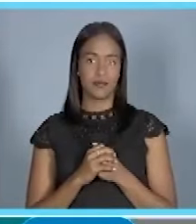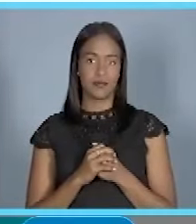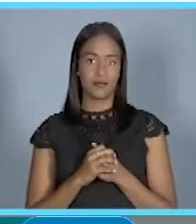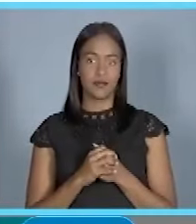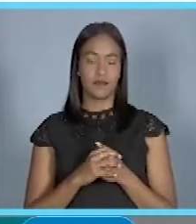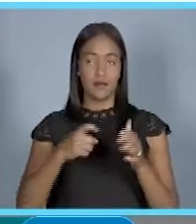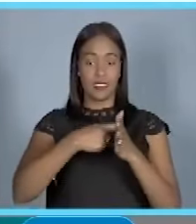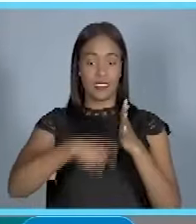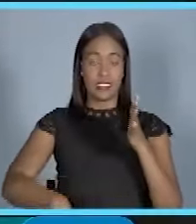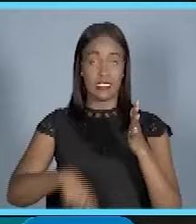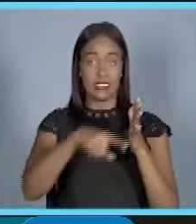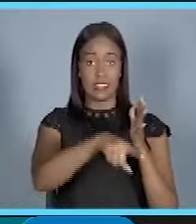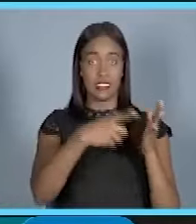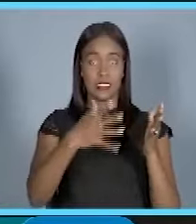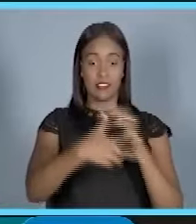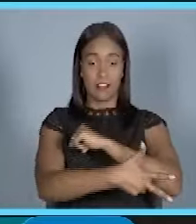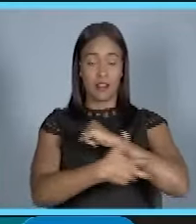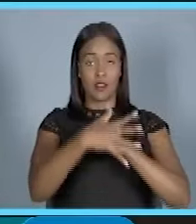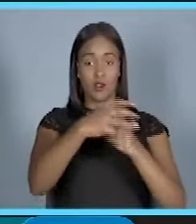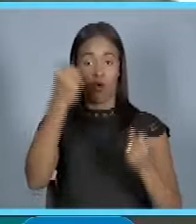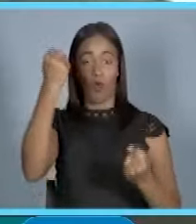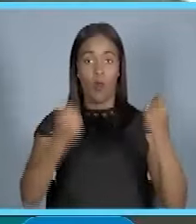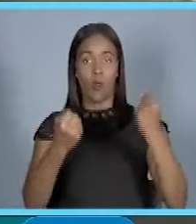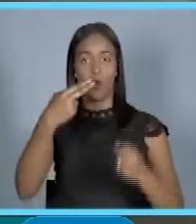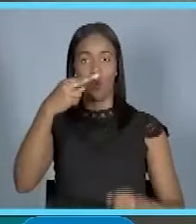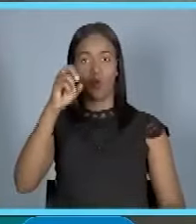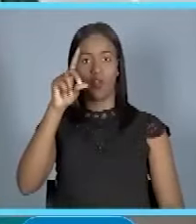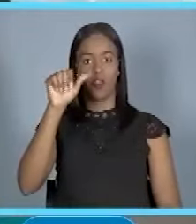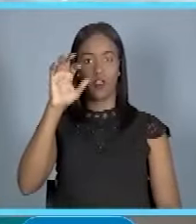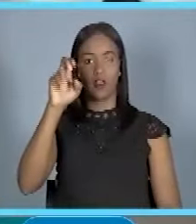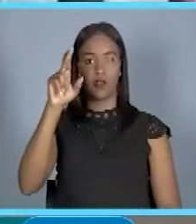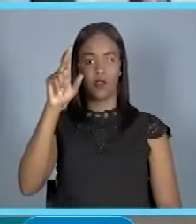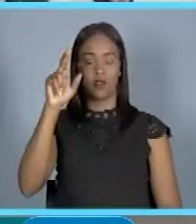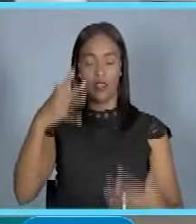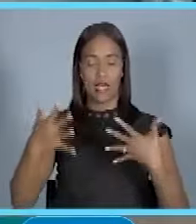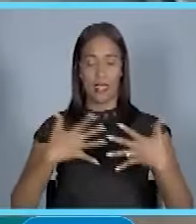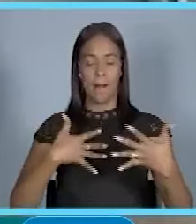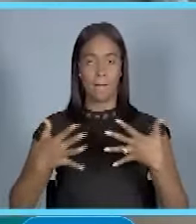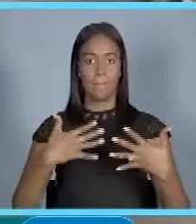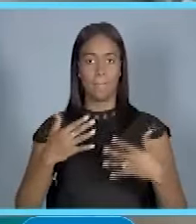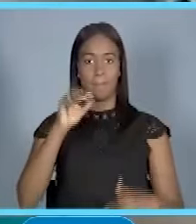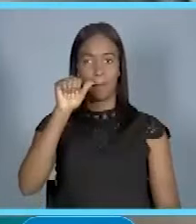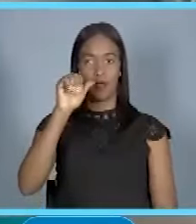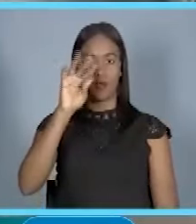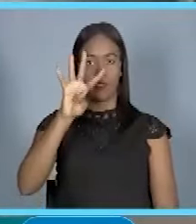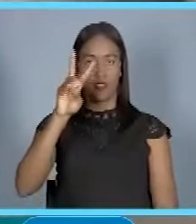El taxista habría sido despojado del carro Honda Accord gris plateado, placa